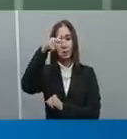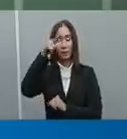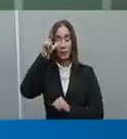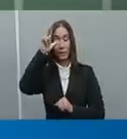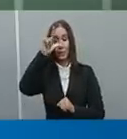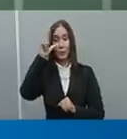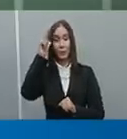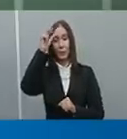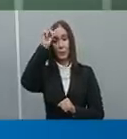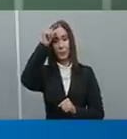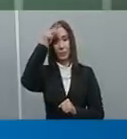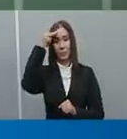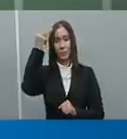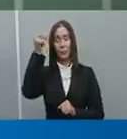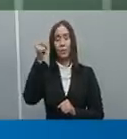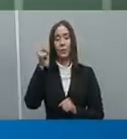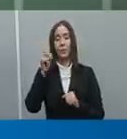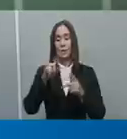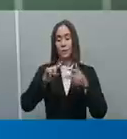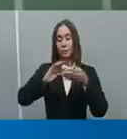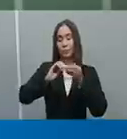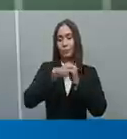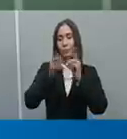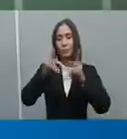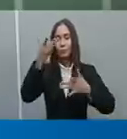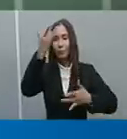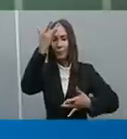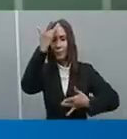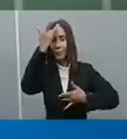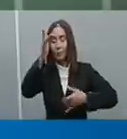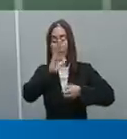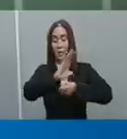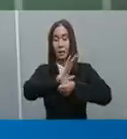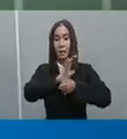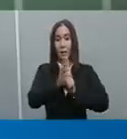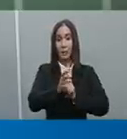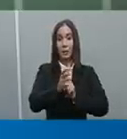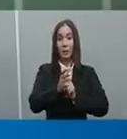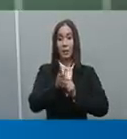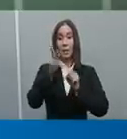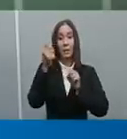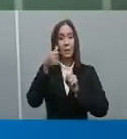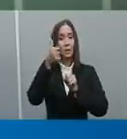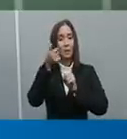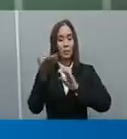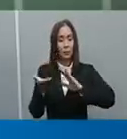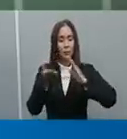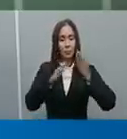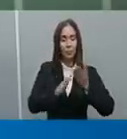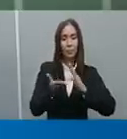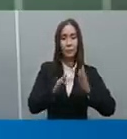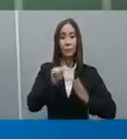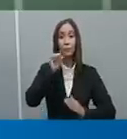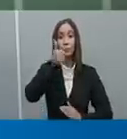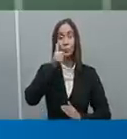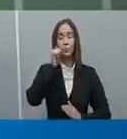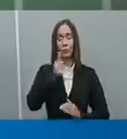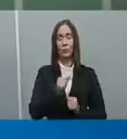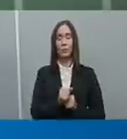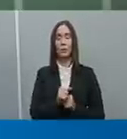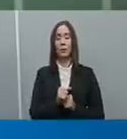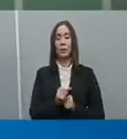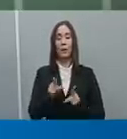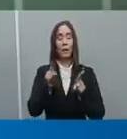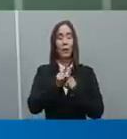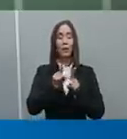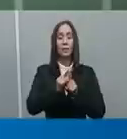de 550 nuevos casos de personas contagiadas y 10 fallecidas diarios, así como una tasa de